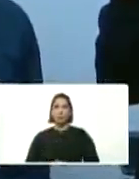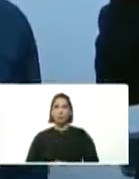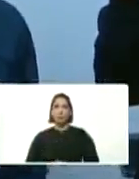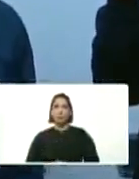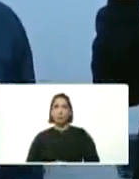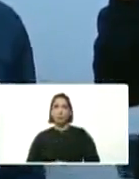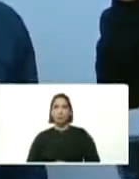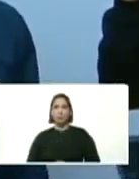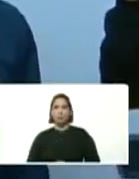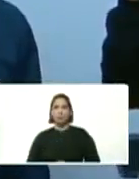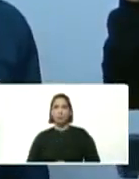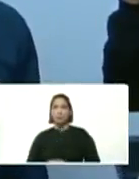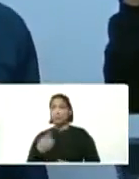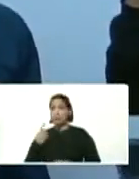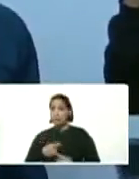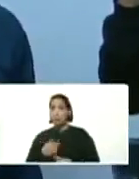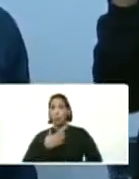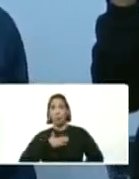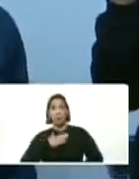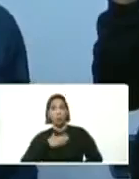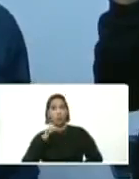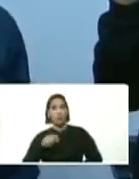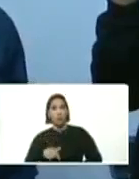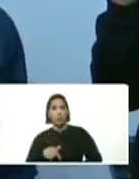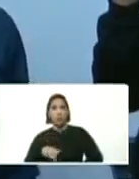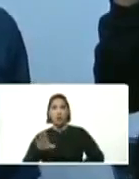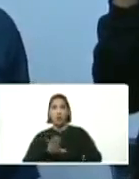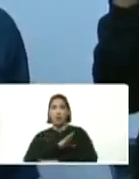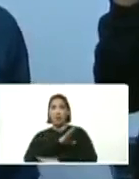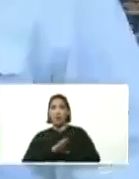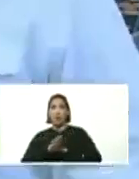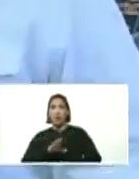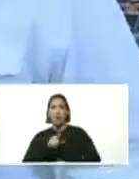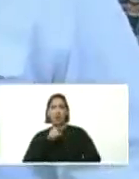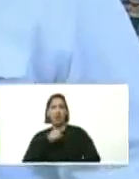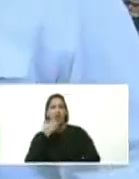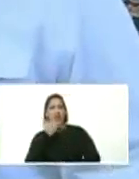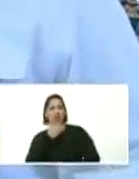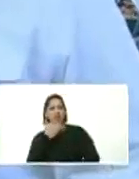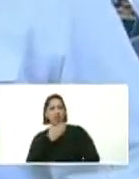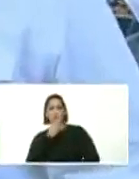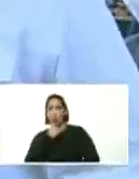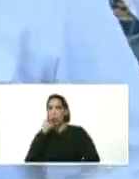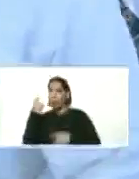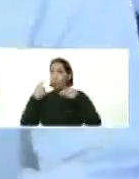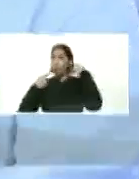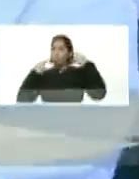Tiene que ver conmigo, ¿oyeron? Y la canción, esa risa no es de loco.